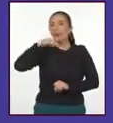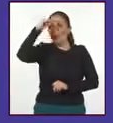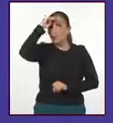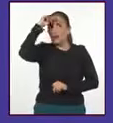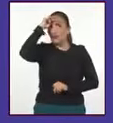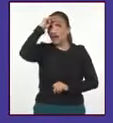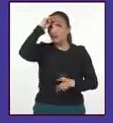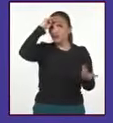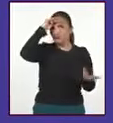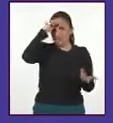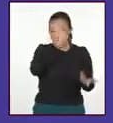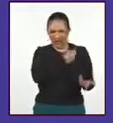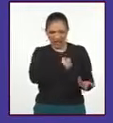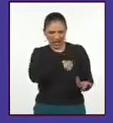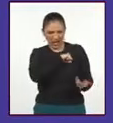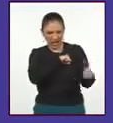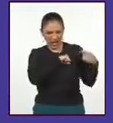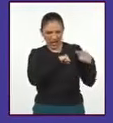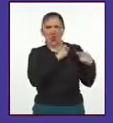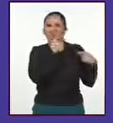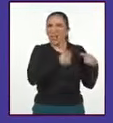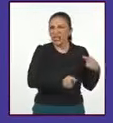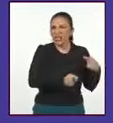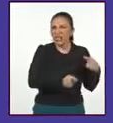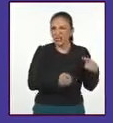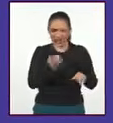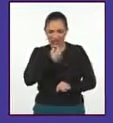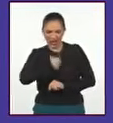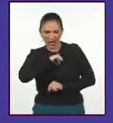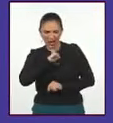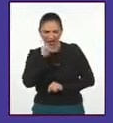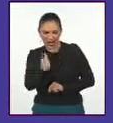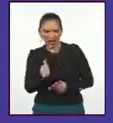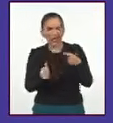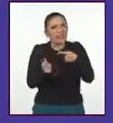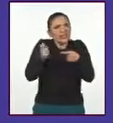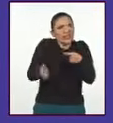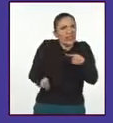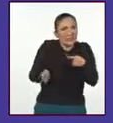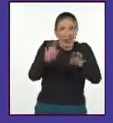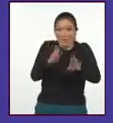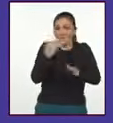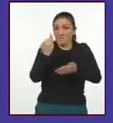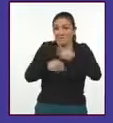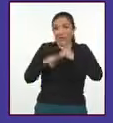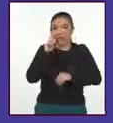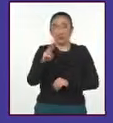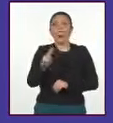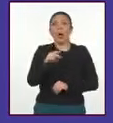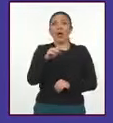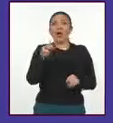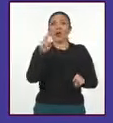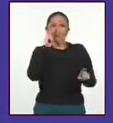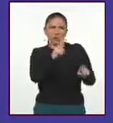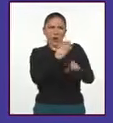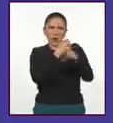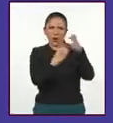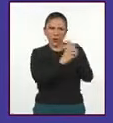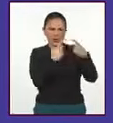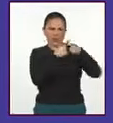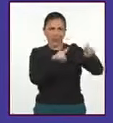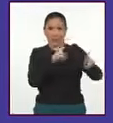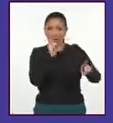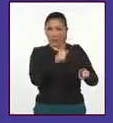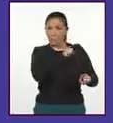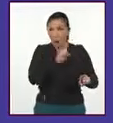es sano y qué no lo es. Habría que señalar, lo diferente no es malo ni peligroso, solo es diferente